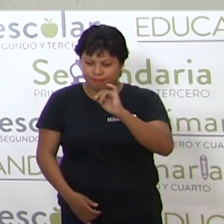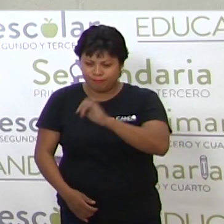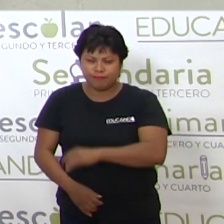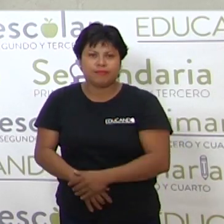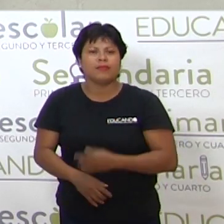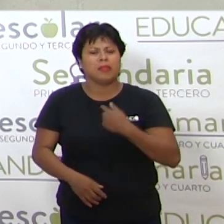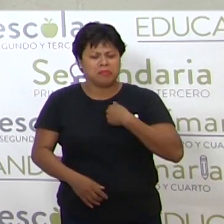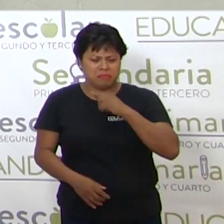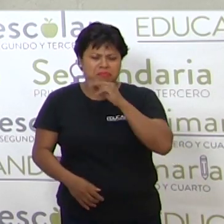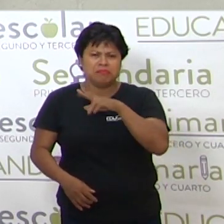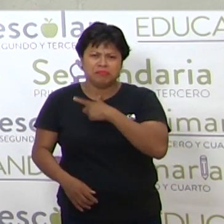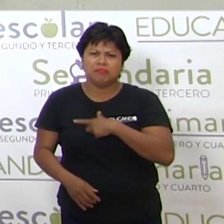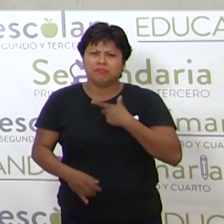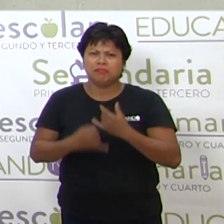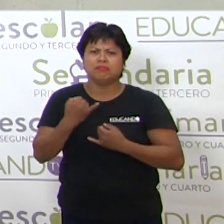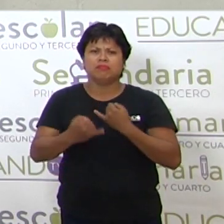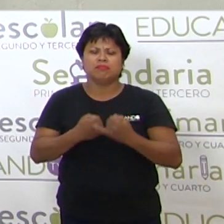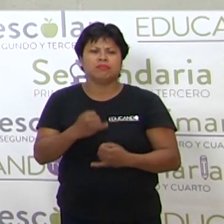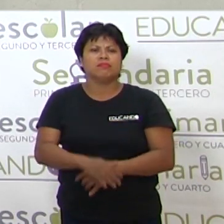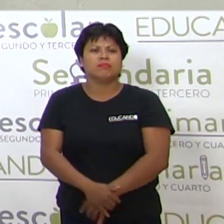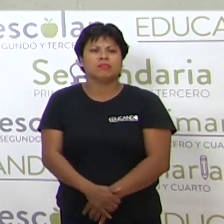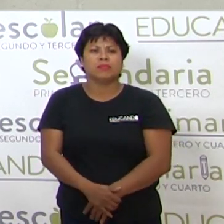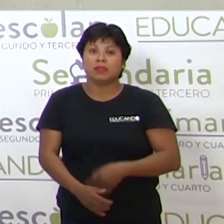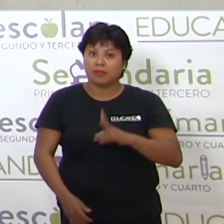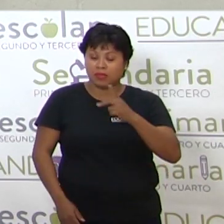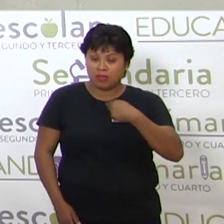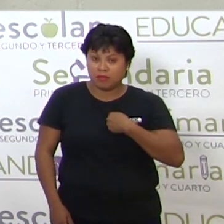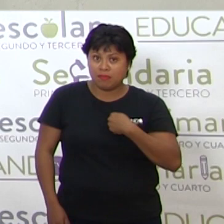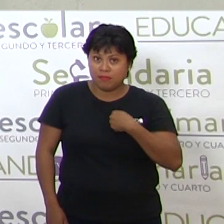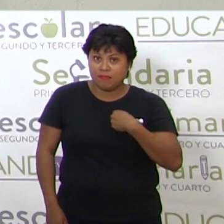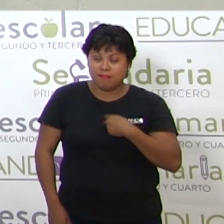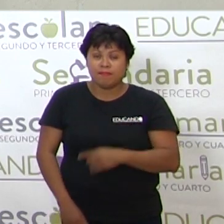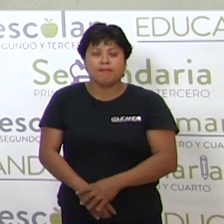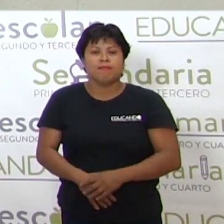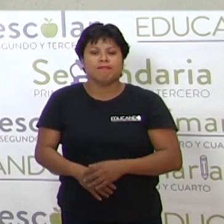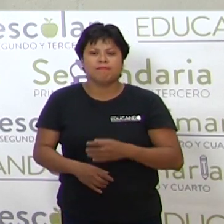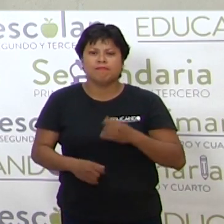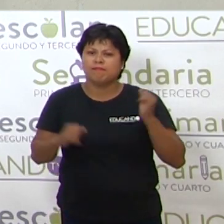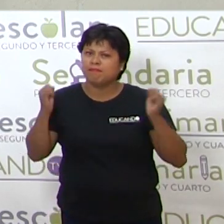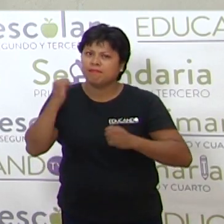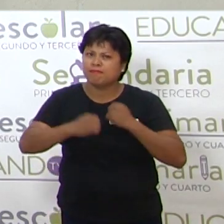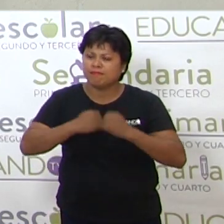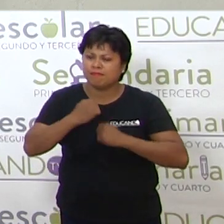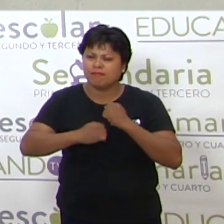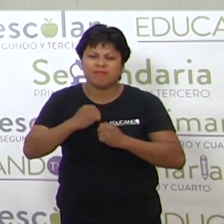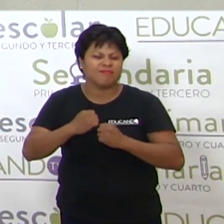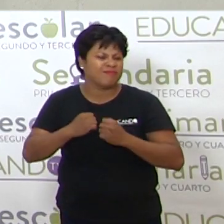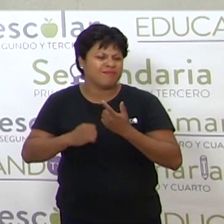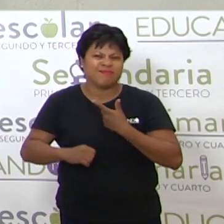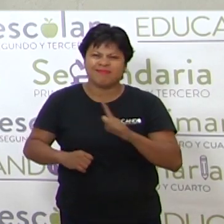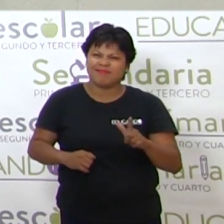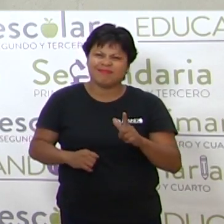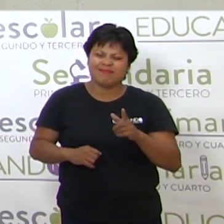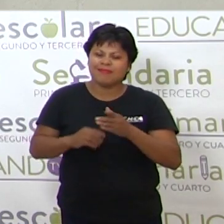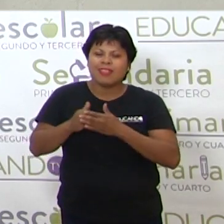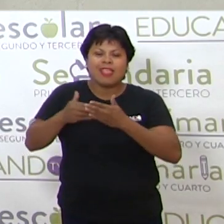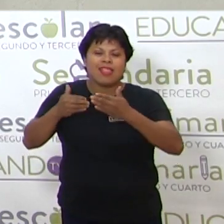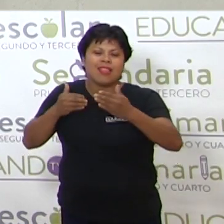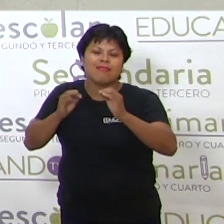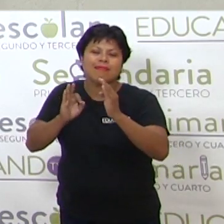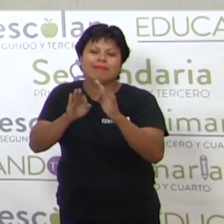a mí también pero a mí a correr no tramos tan largos